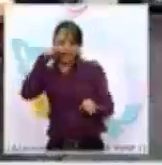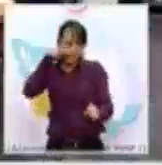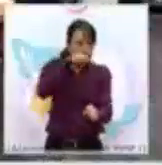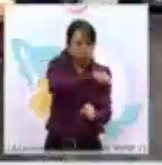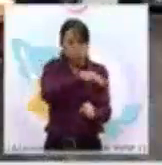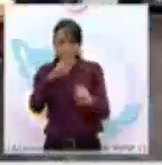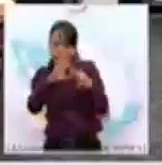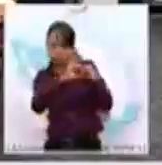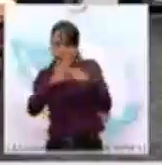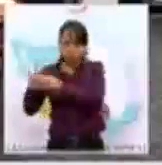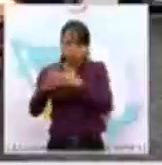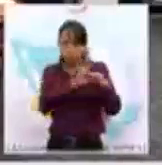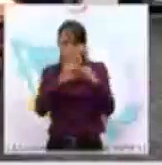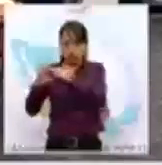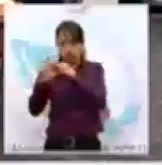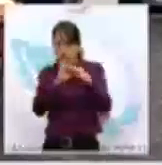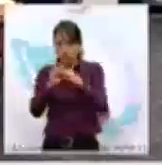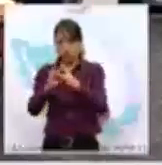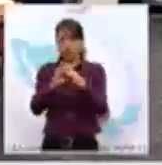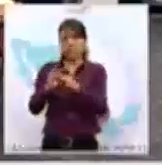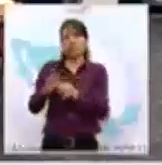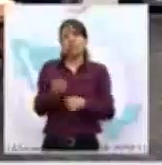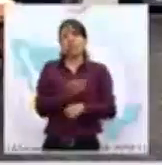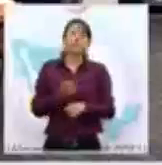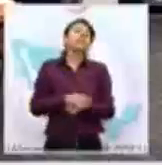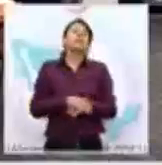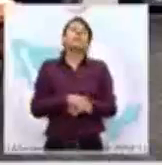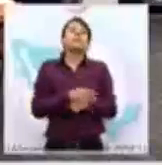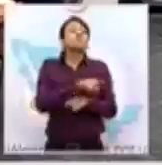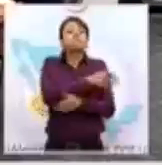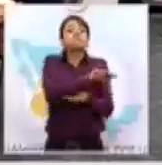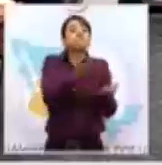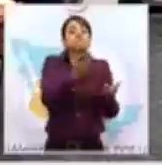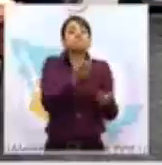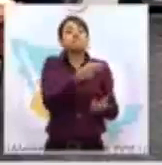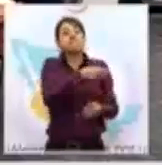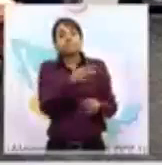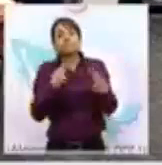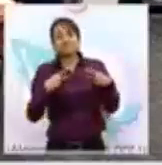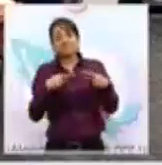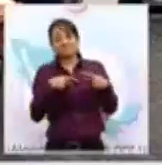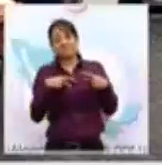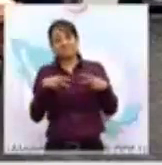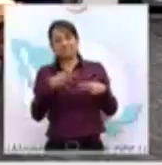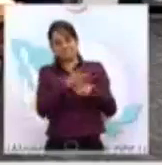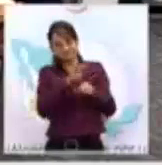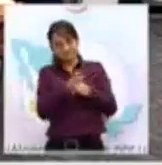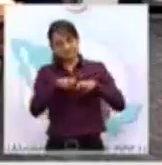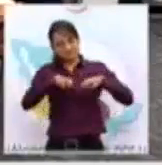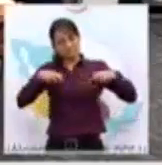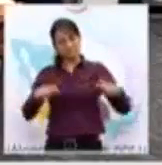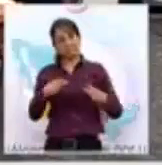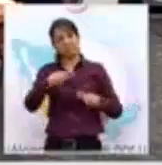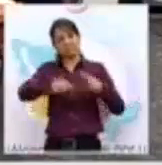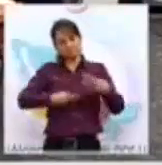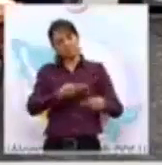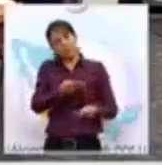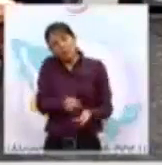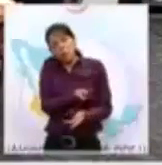en este sentido. Gracias, senadora. ¿Alguno de los panelistas que desea hacer uso de la palabra con esta primera pregunta que está sobre la